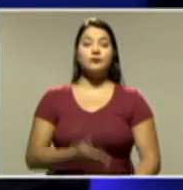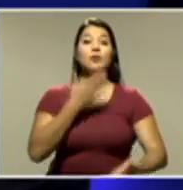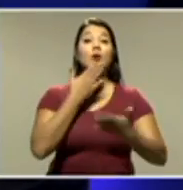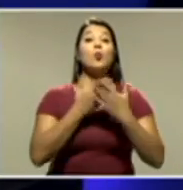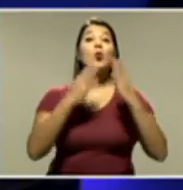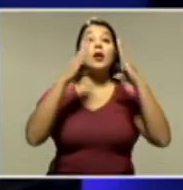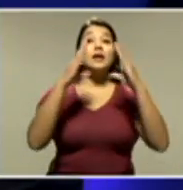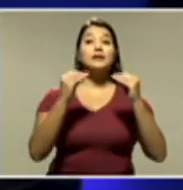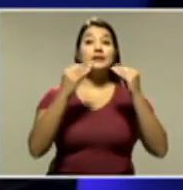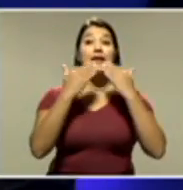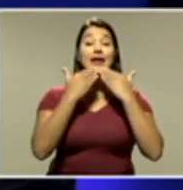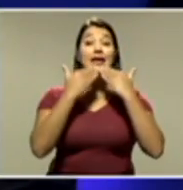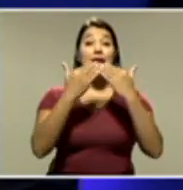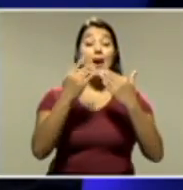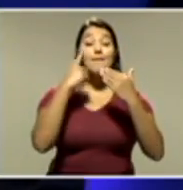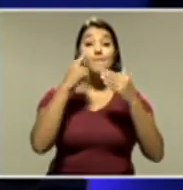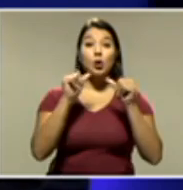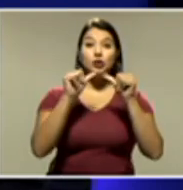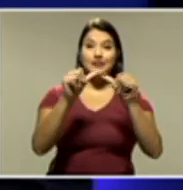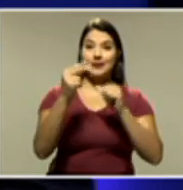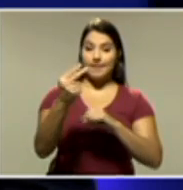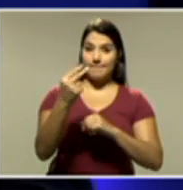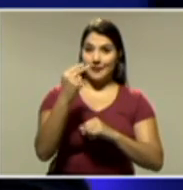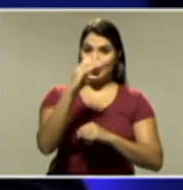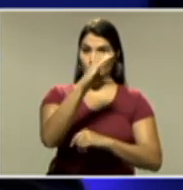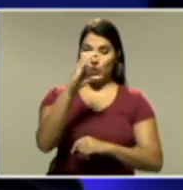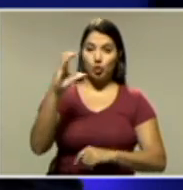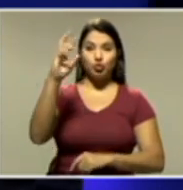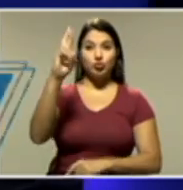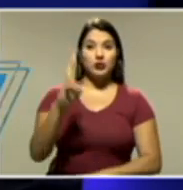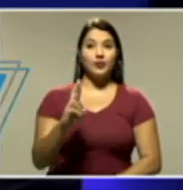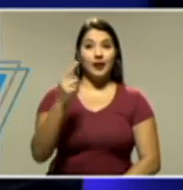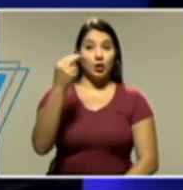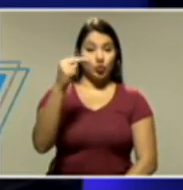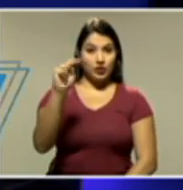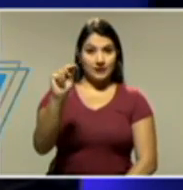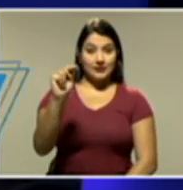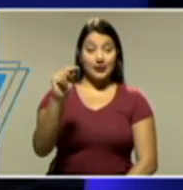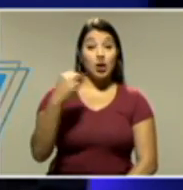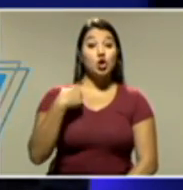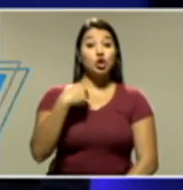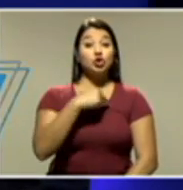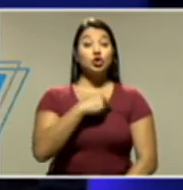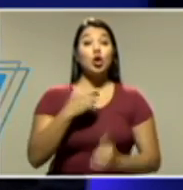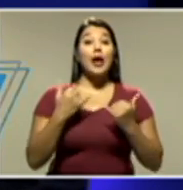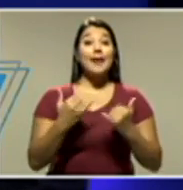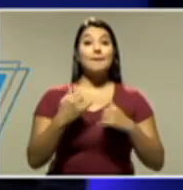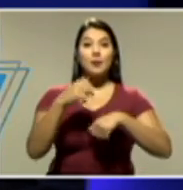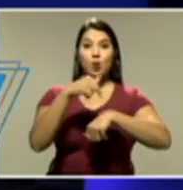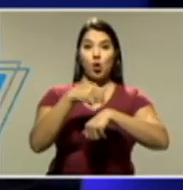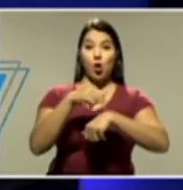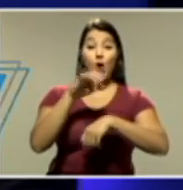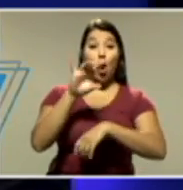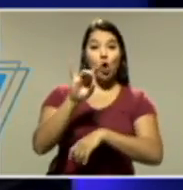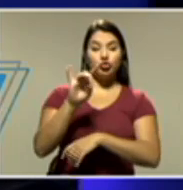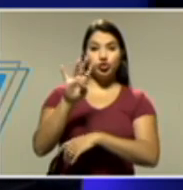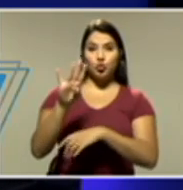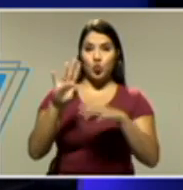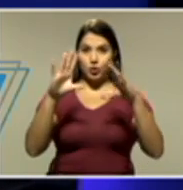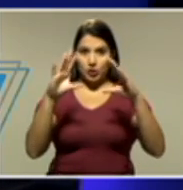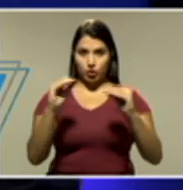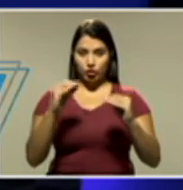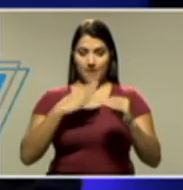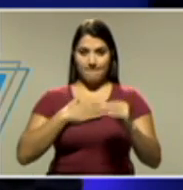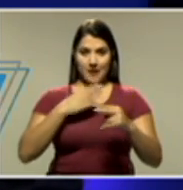Buenas noches, gracias por seguir informándose con la señal de Costa Rica Noticias. Estamos en vivo a las 8:04 de la noche,